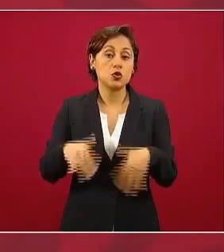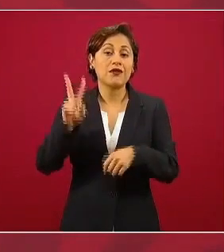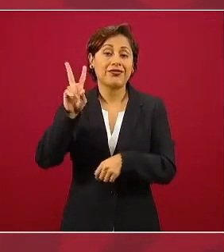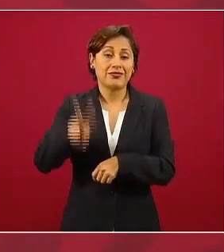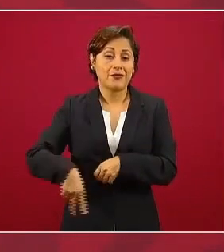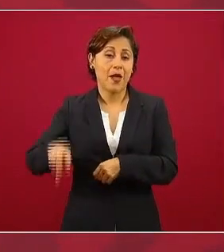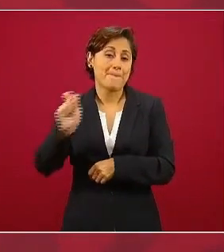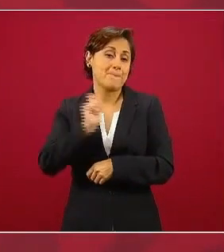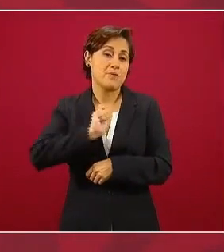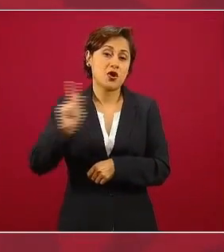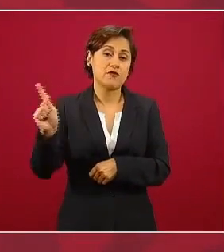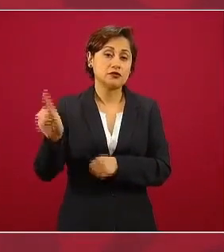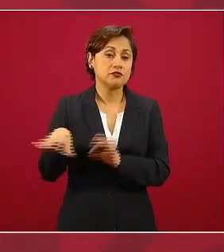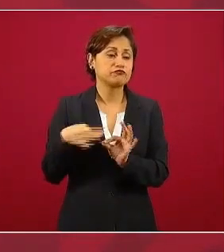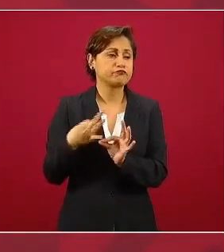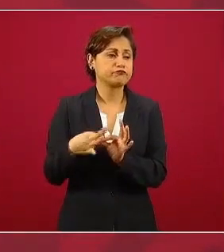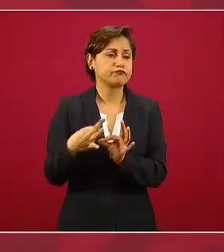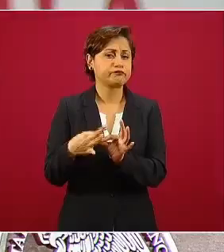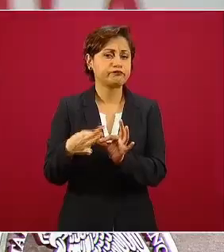profesional, eficiente,